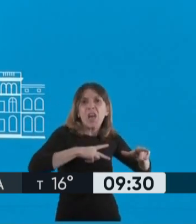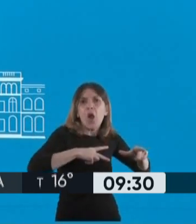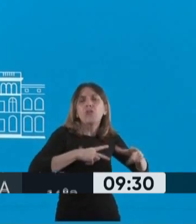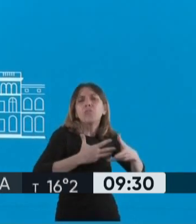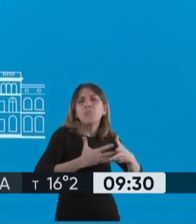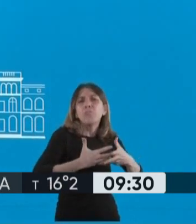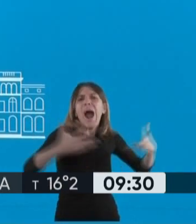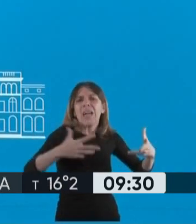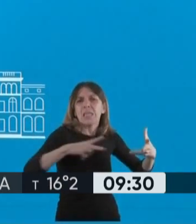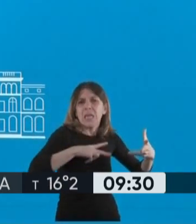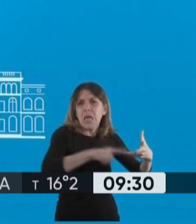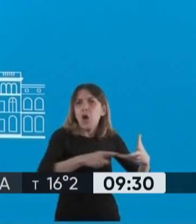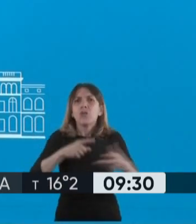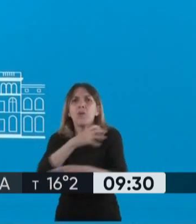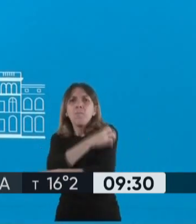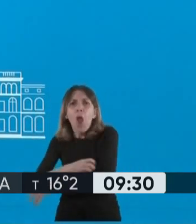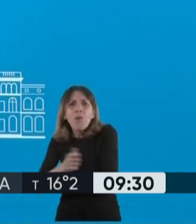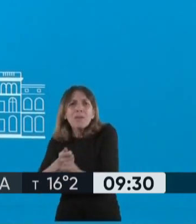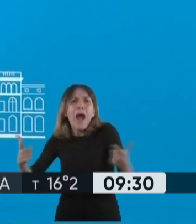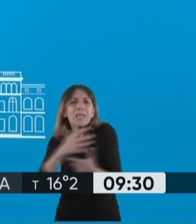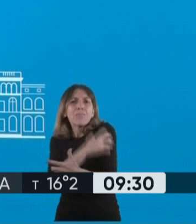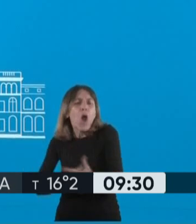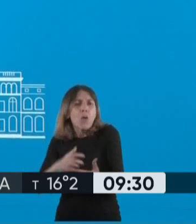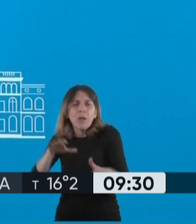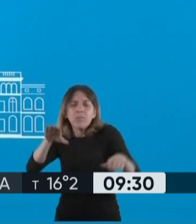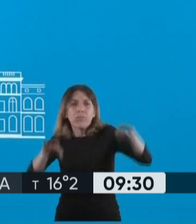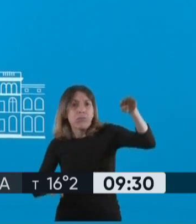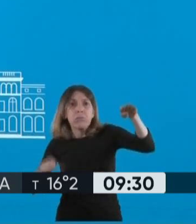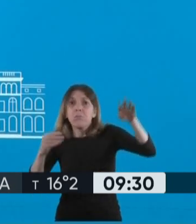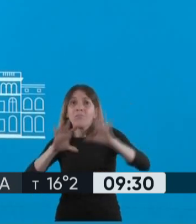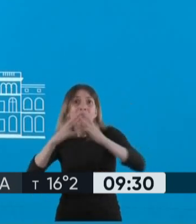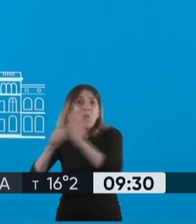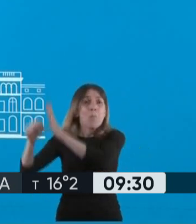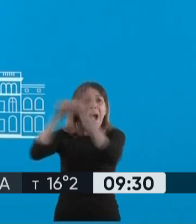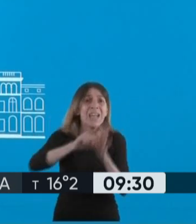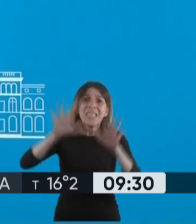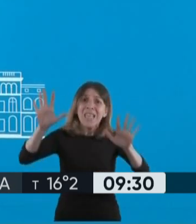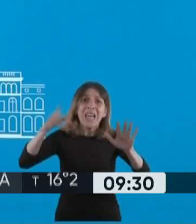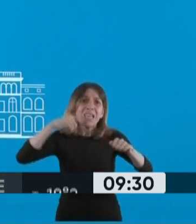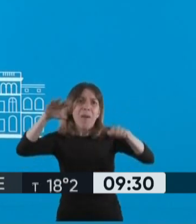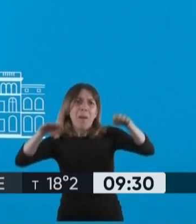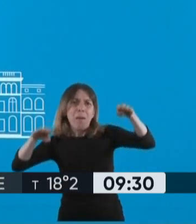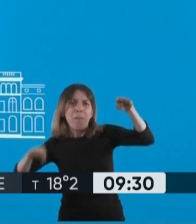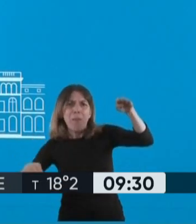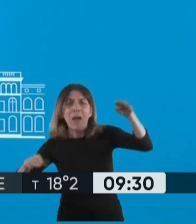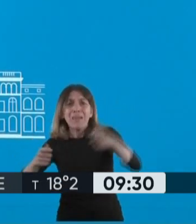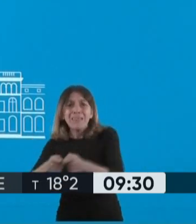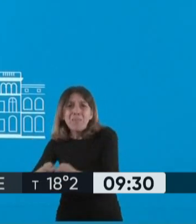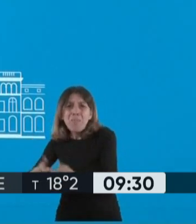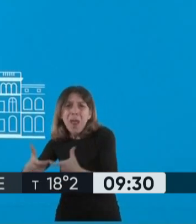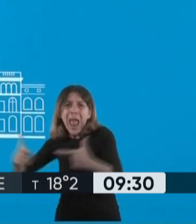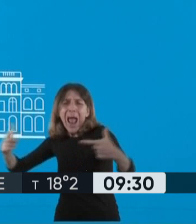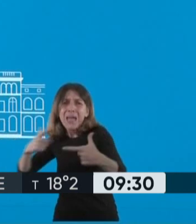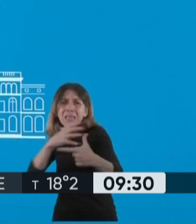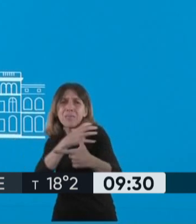más pobres y cada vez hay más pobres en el mundo, no en la Argentina, porque la brecha de desigualdad se extiende cada vez más, porque en esas situaciones